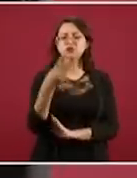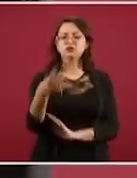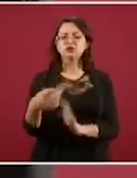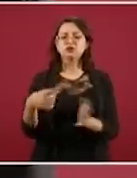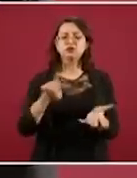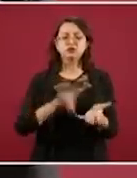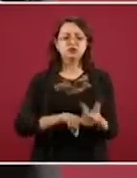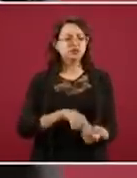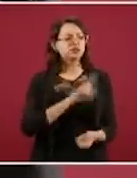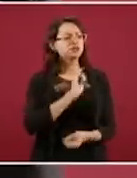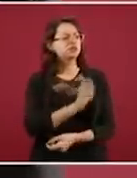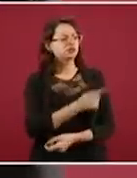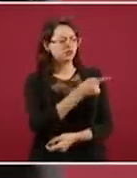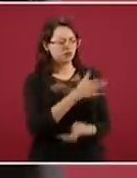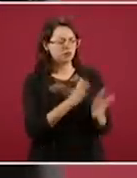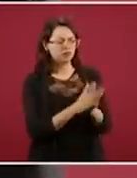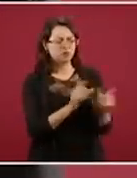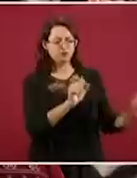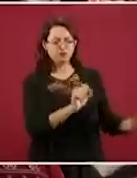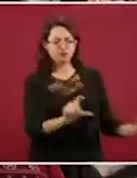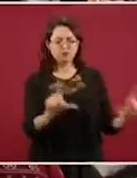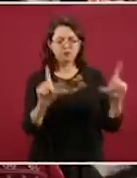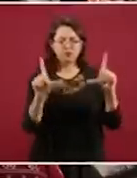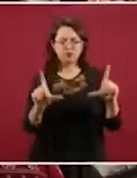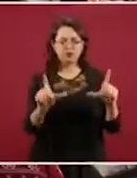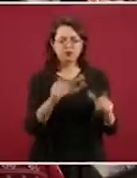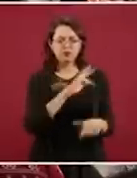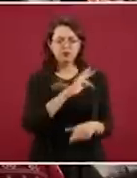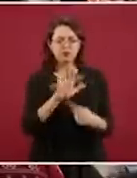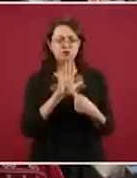a ver si lo ponemos, el 33,